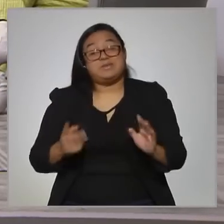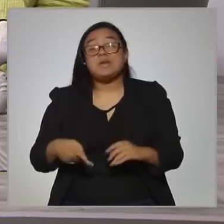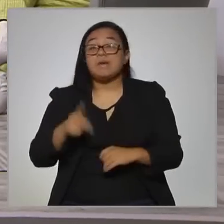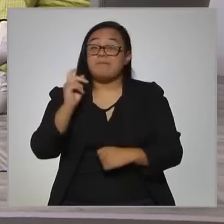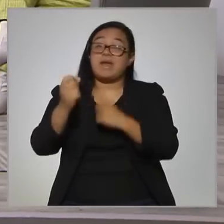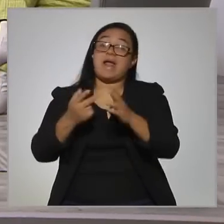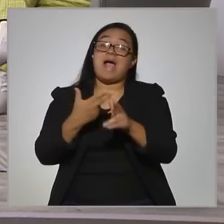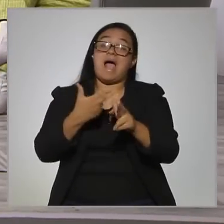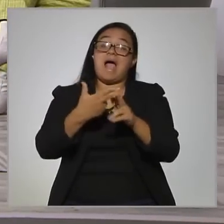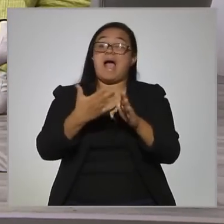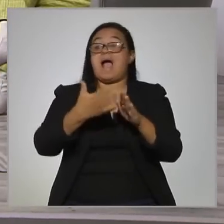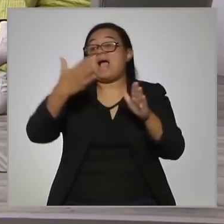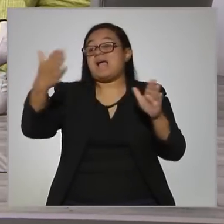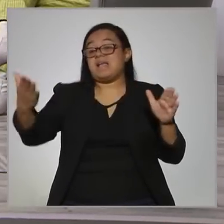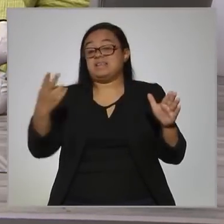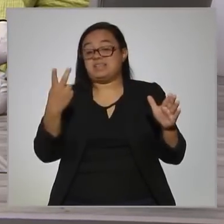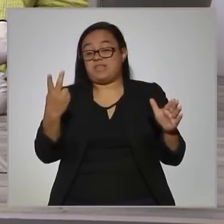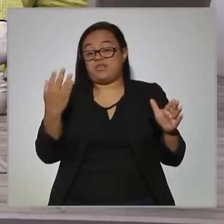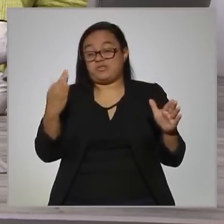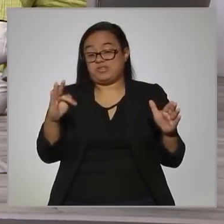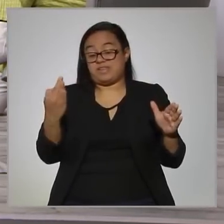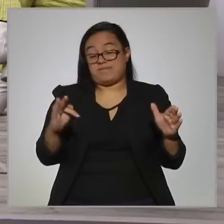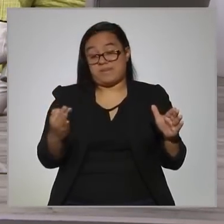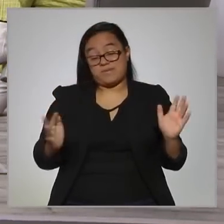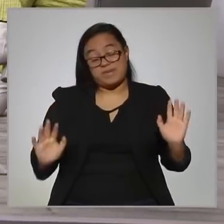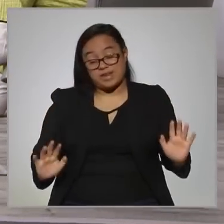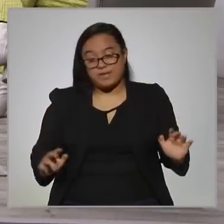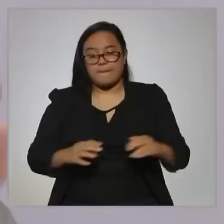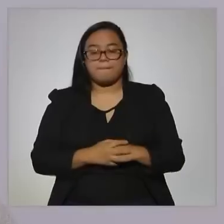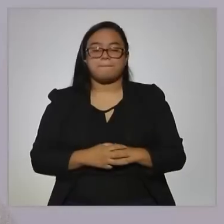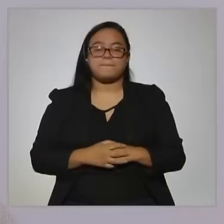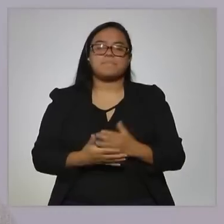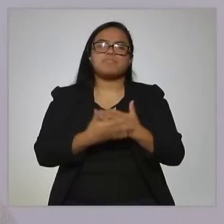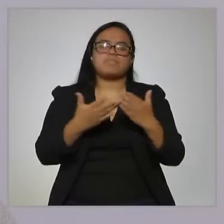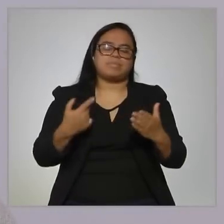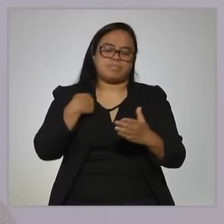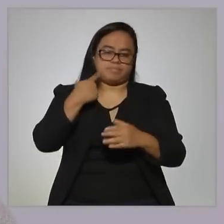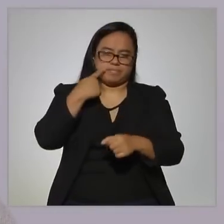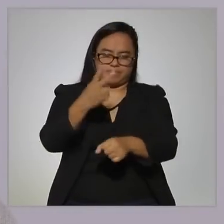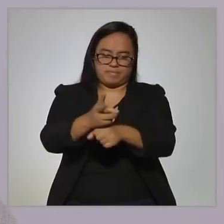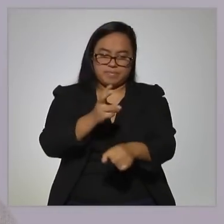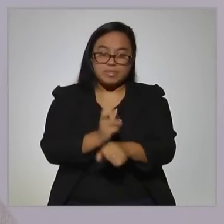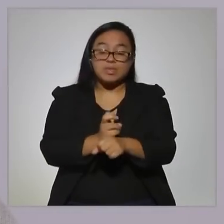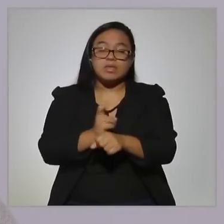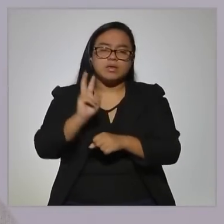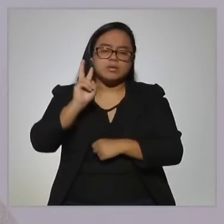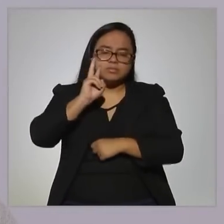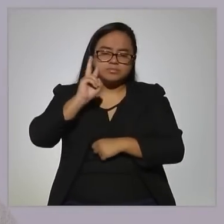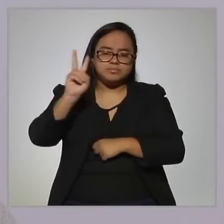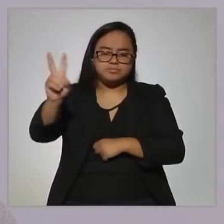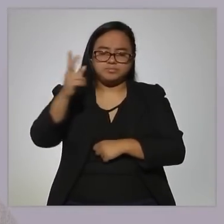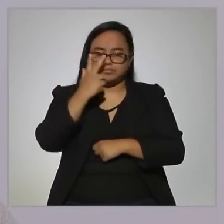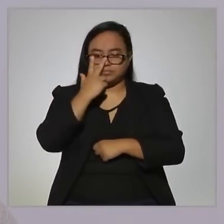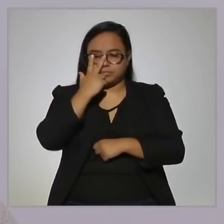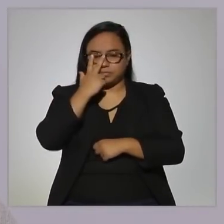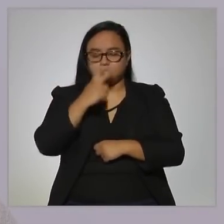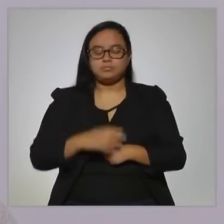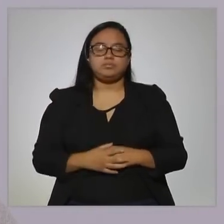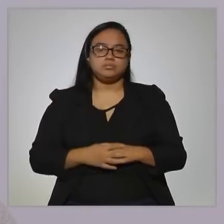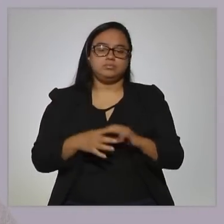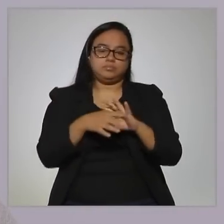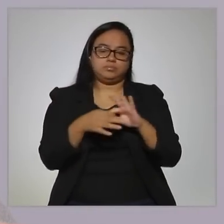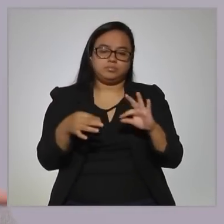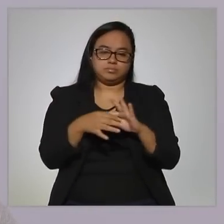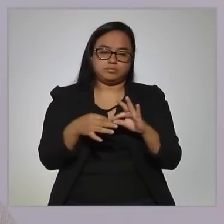Lo dejamos abierto a los Lo dejamos gustos. abierto. Ahora los voy a invitar a que escuchemos pues lo que